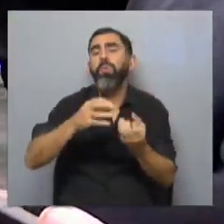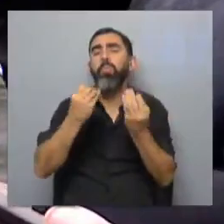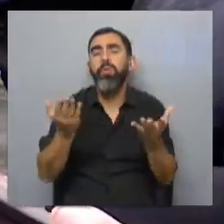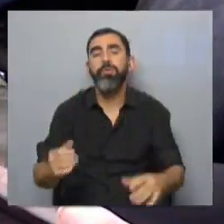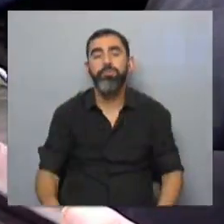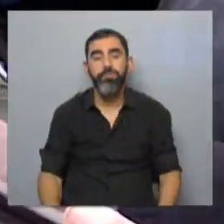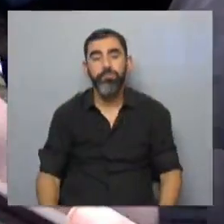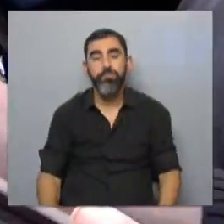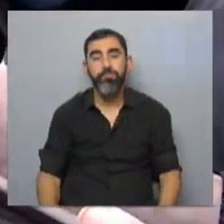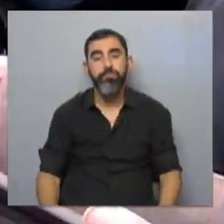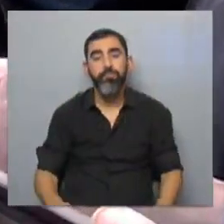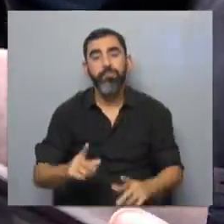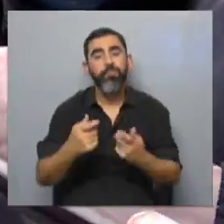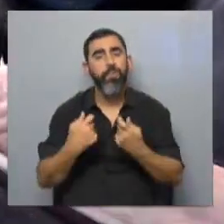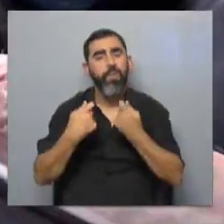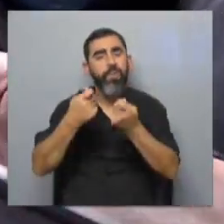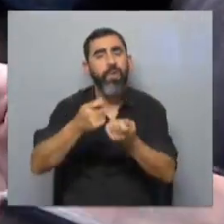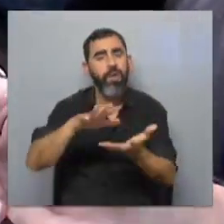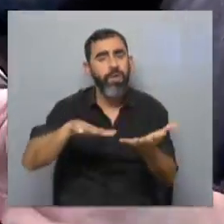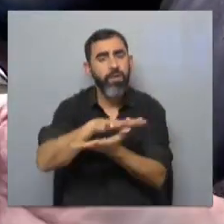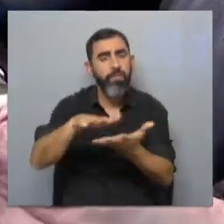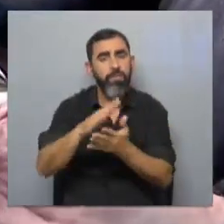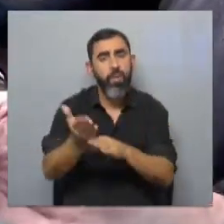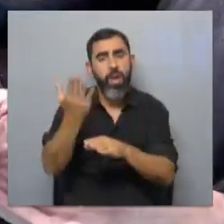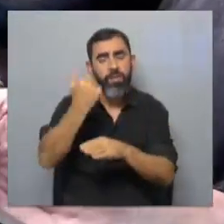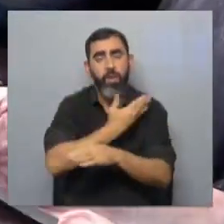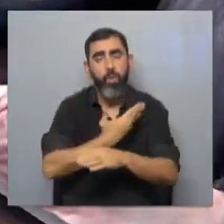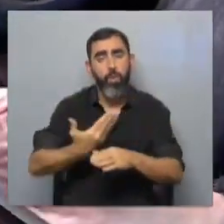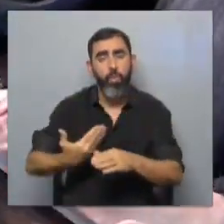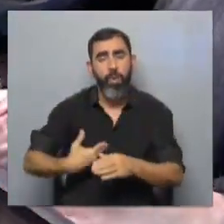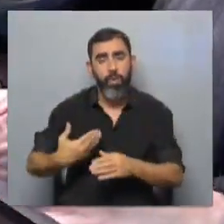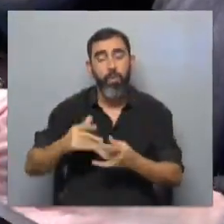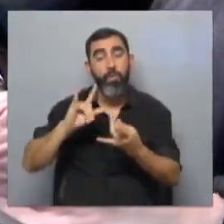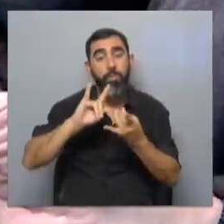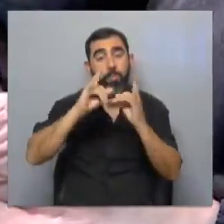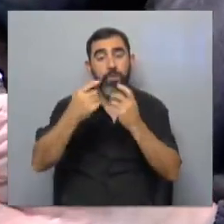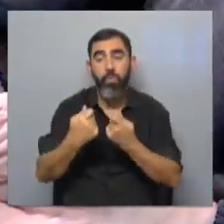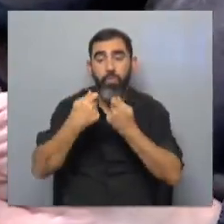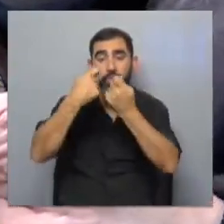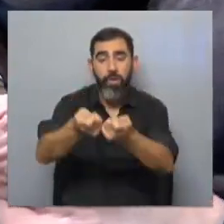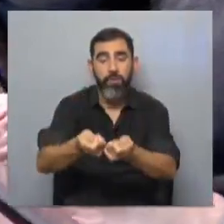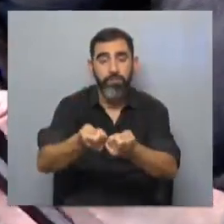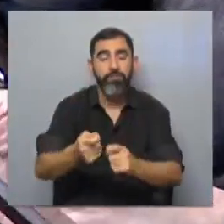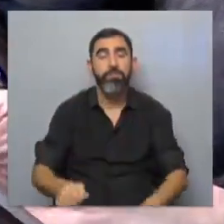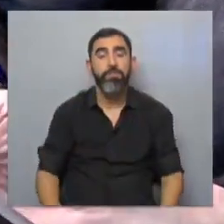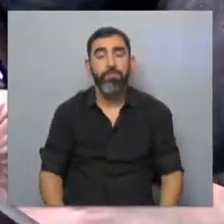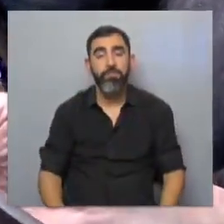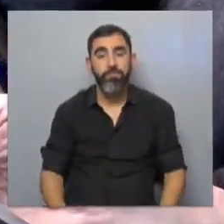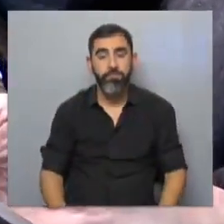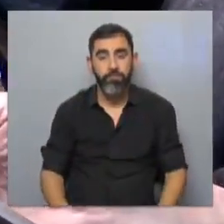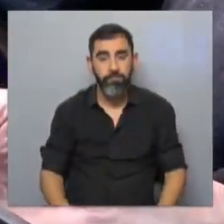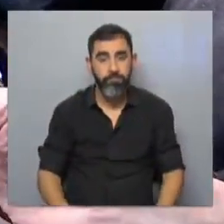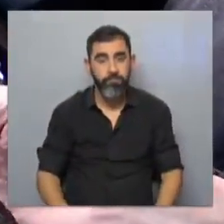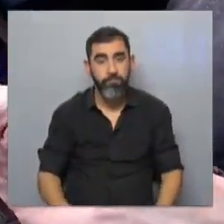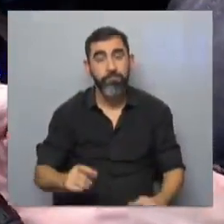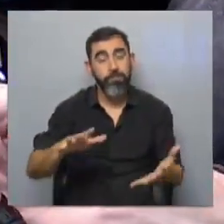este espacio fue cedido por el periodo anterior, por el Palacio Legislativo de la legislatura anterior.